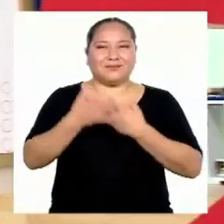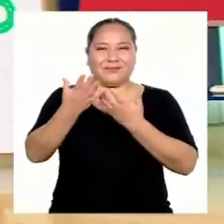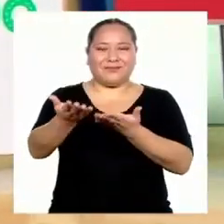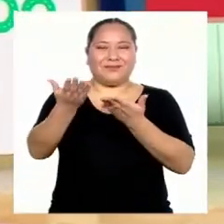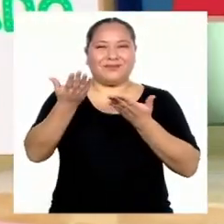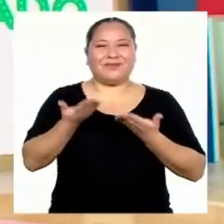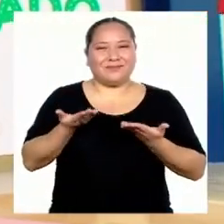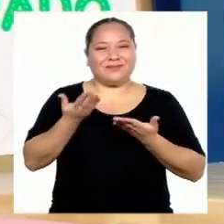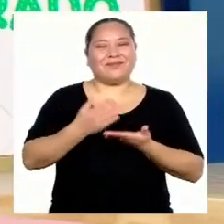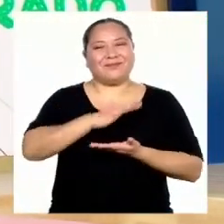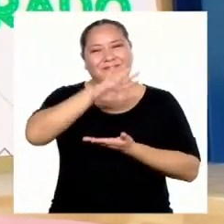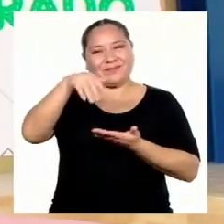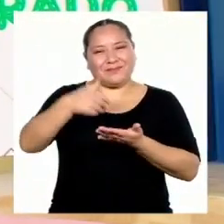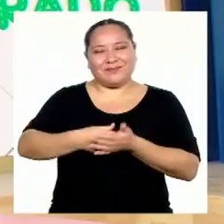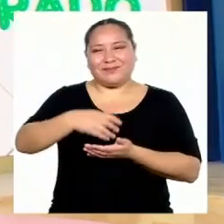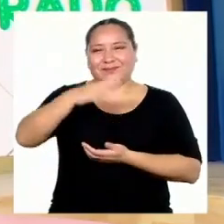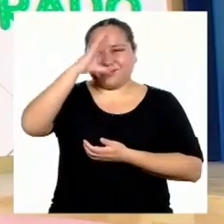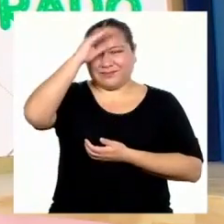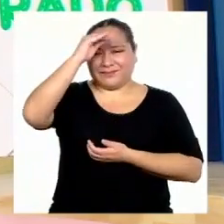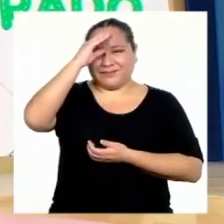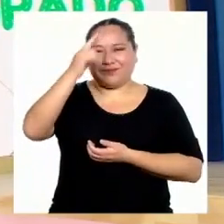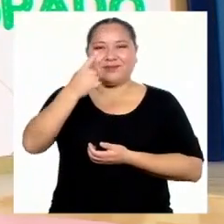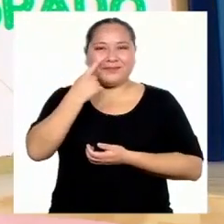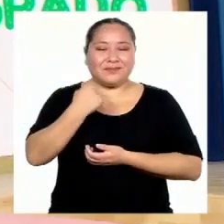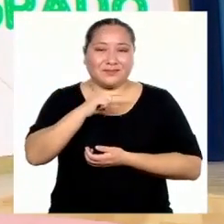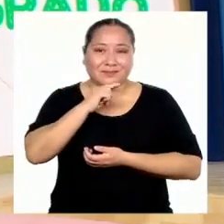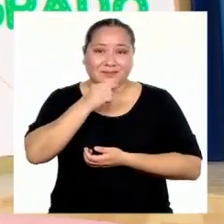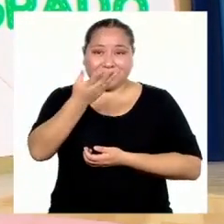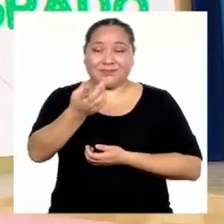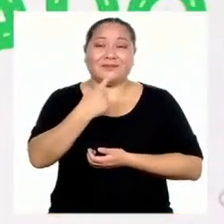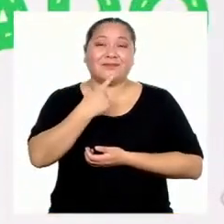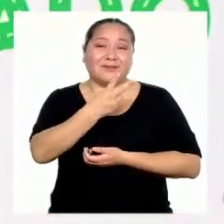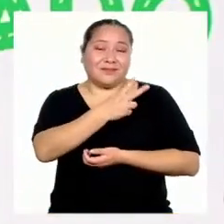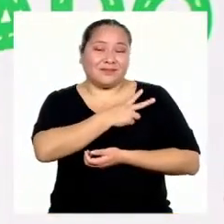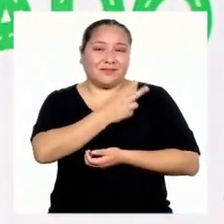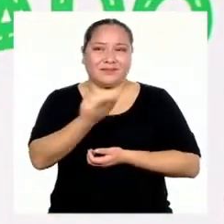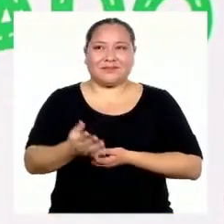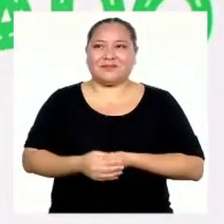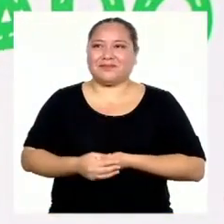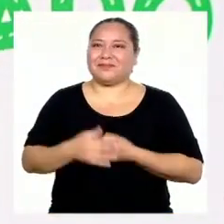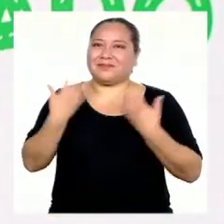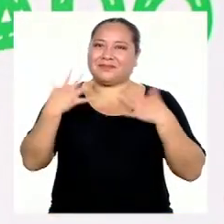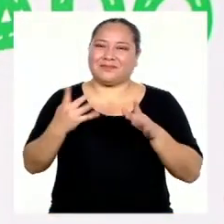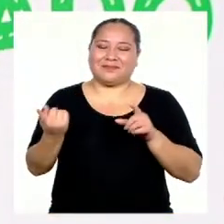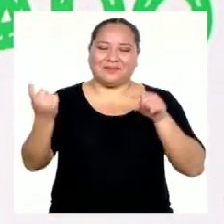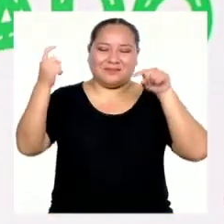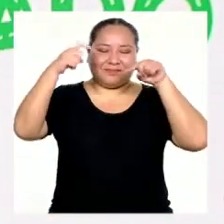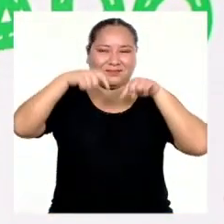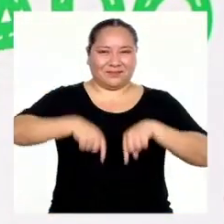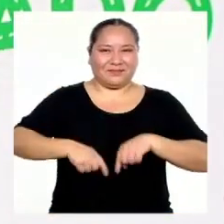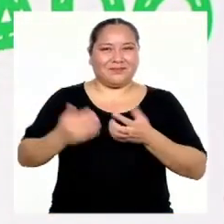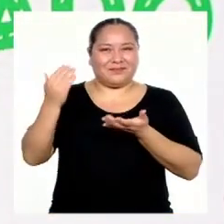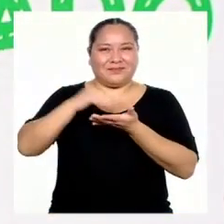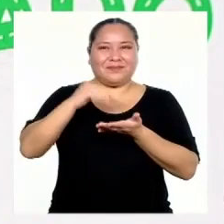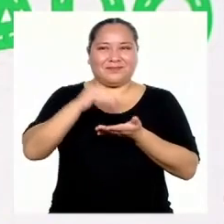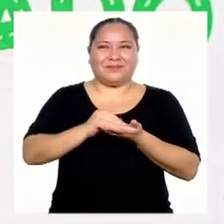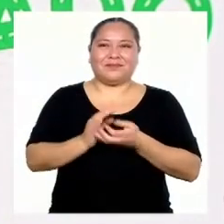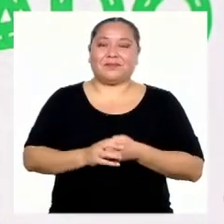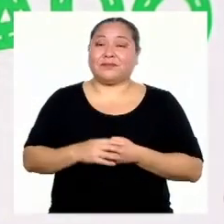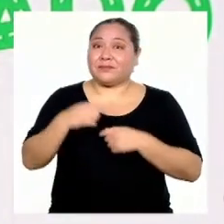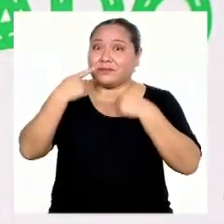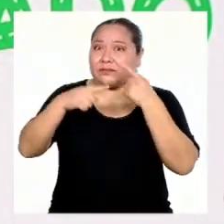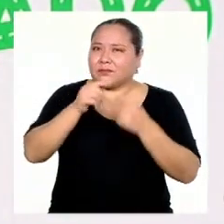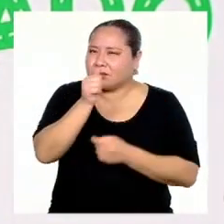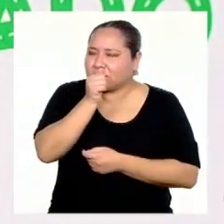Bienvenidas y bienvenidos, chicas y chicos de segundo de secundaria. Al fin estamos aquí de nuevo. Les cuento un